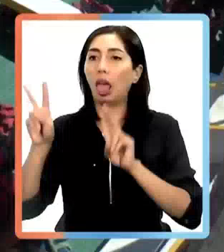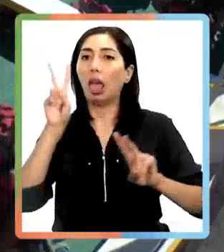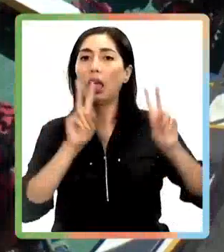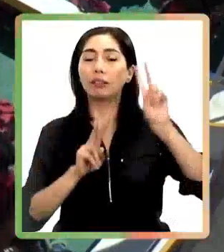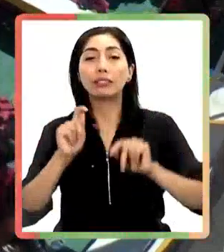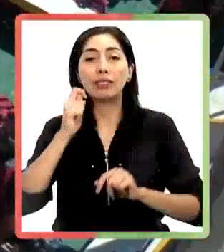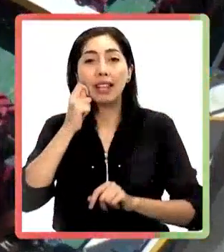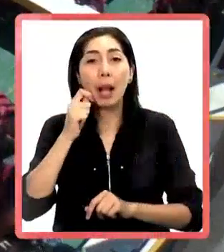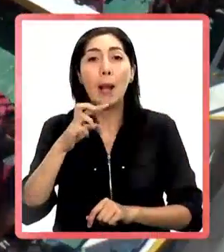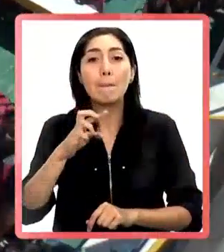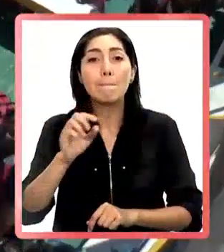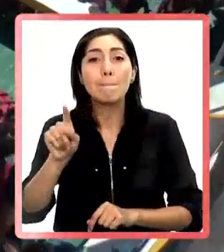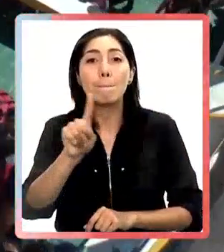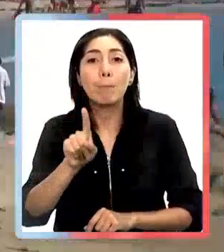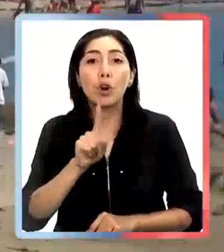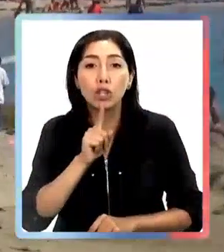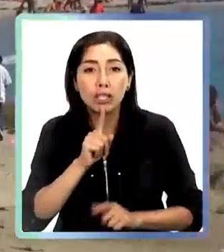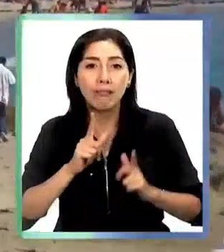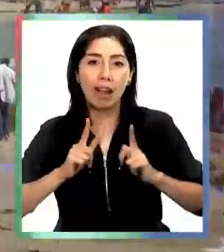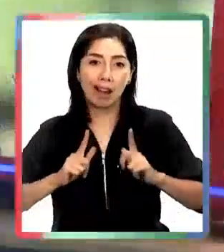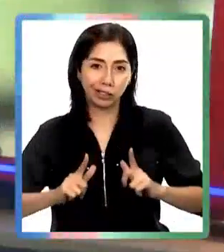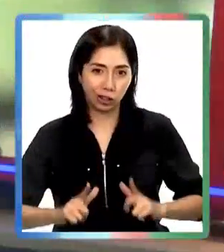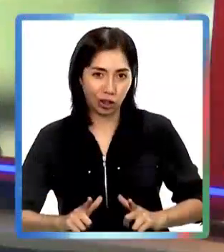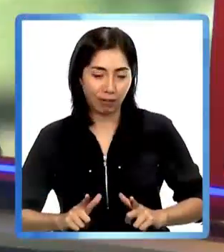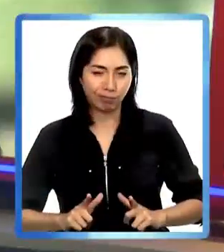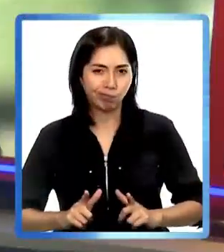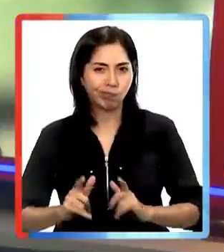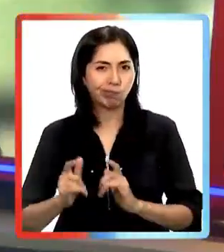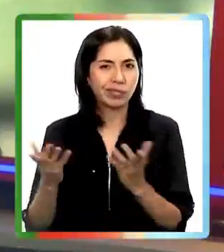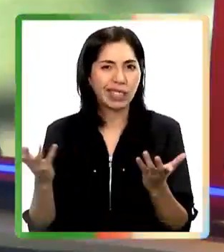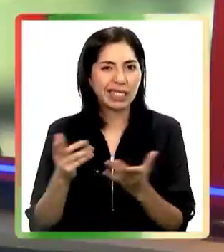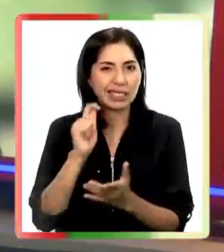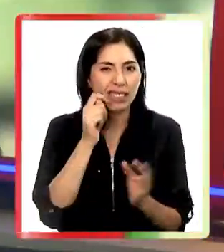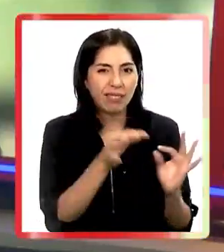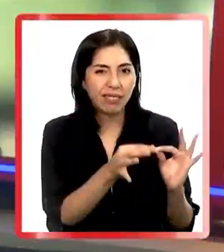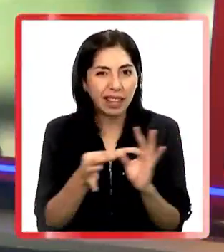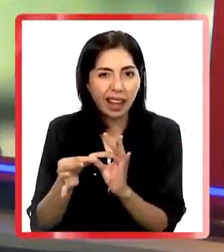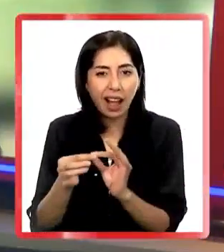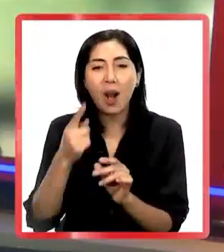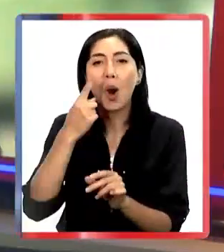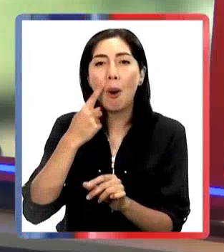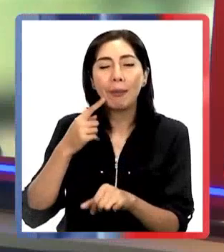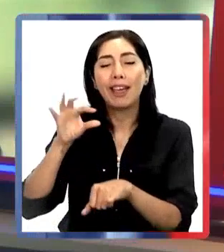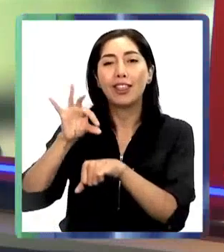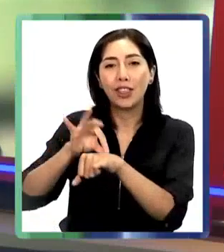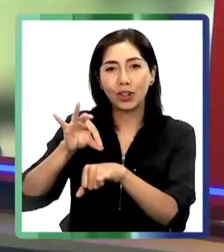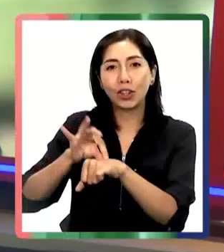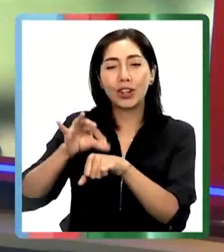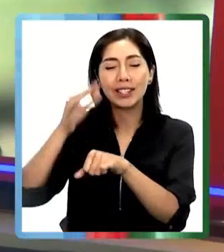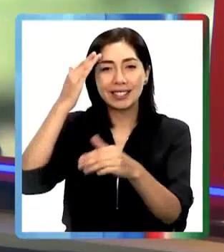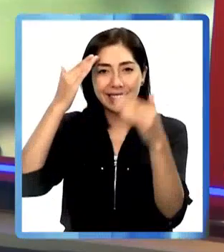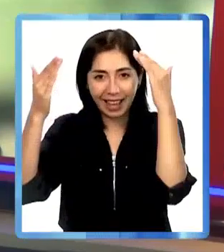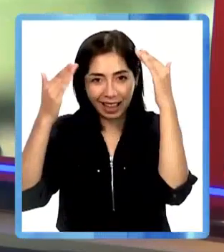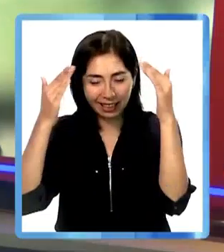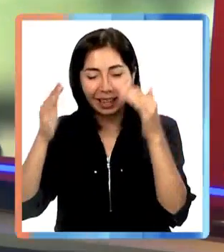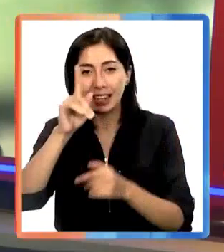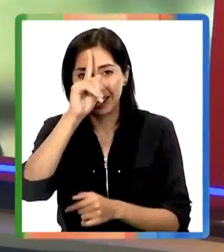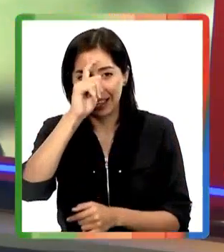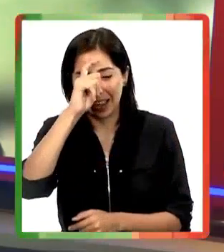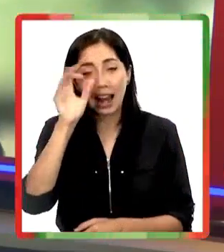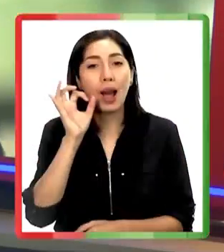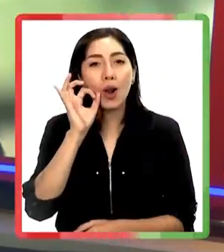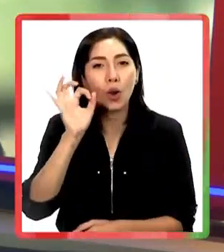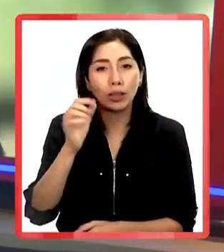Síndrome conocido como post-vacacional. ¿En qué consiste? Para saber más, tenemos en pantalla al doctor Mauricio Droguet, psiquiatra de Clínica Las